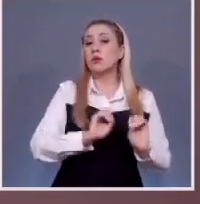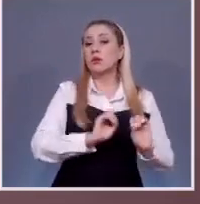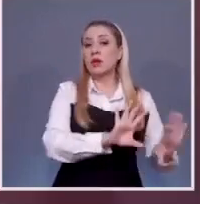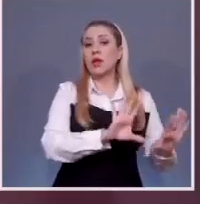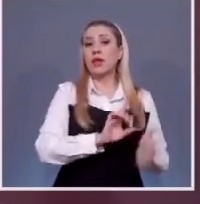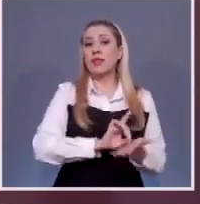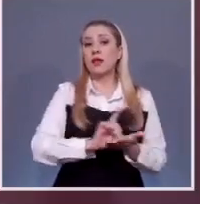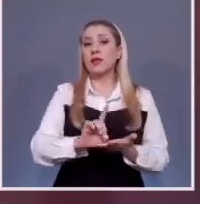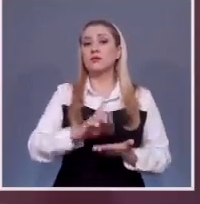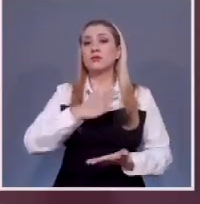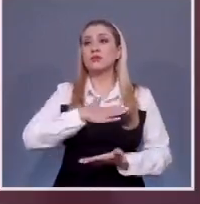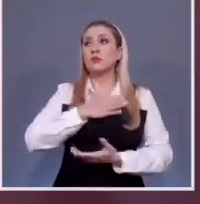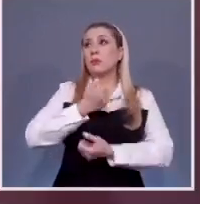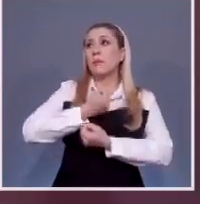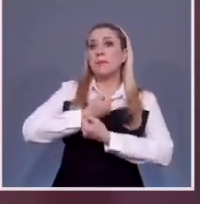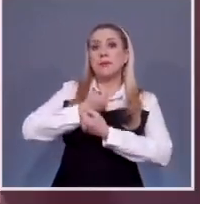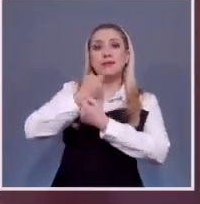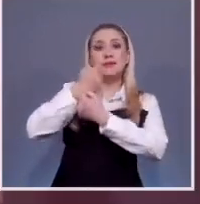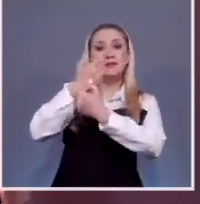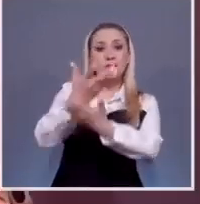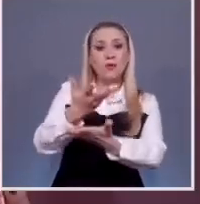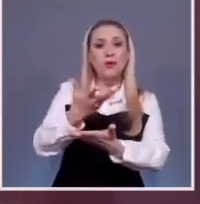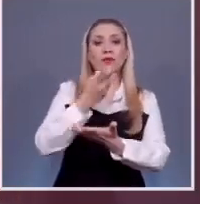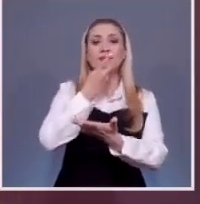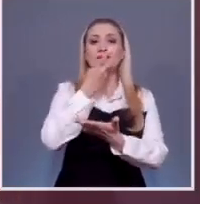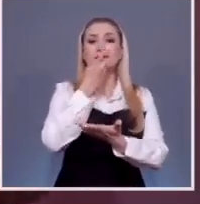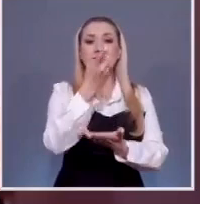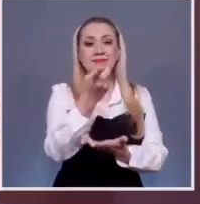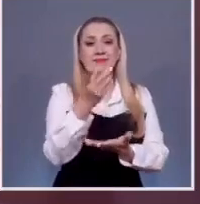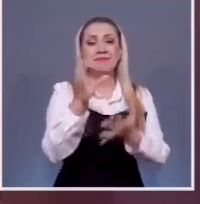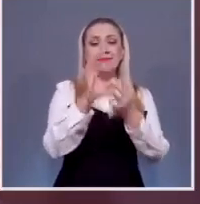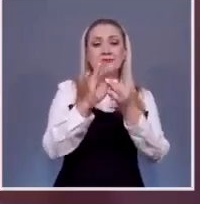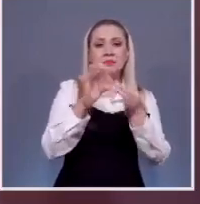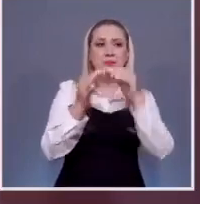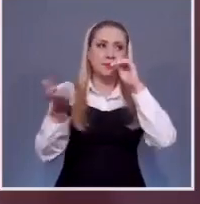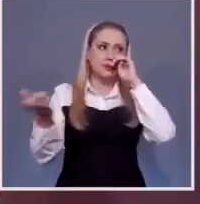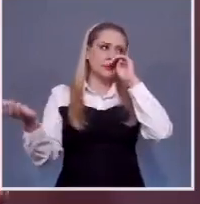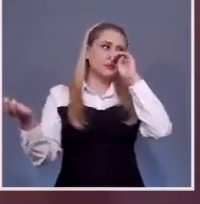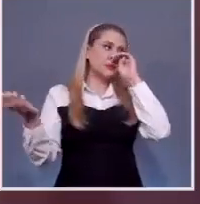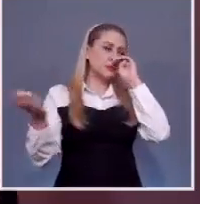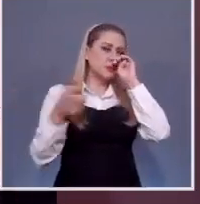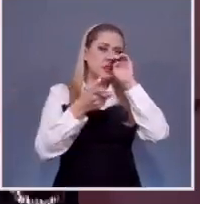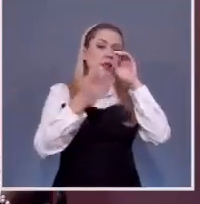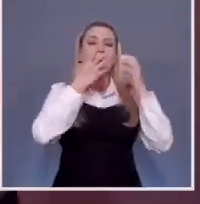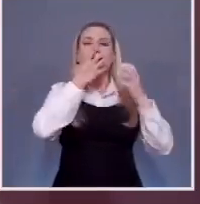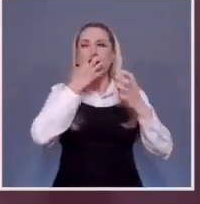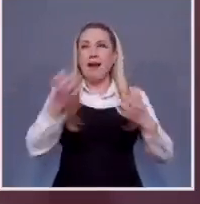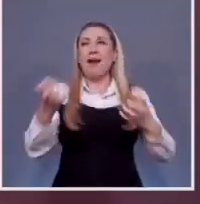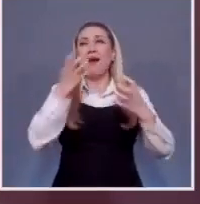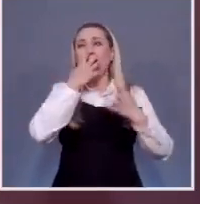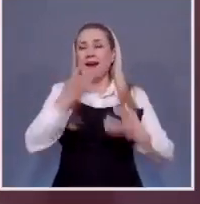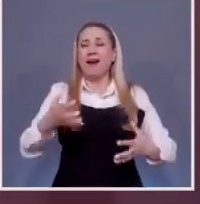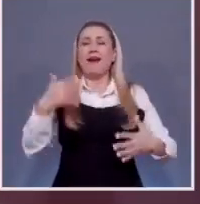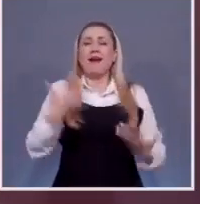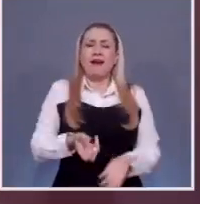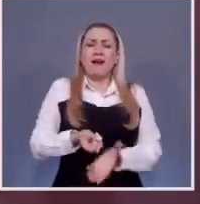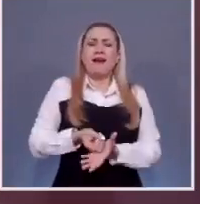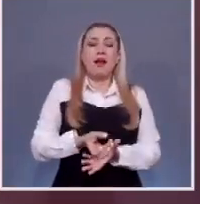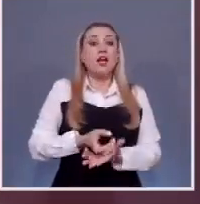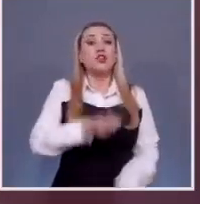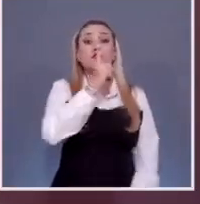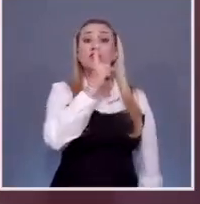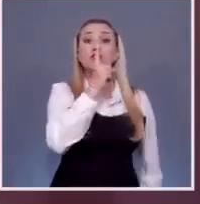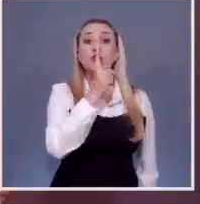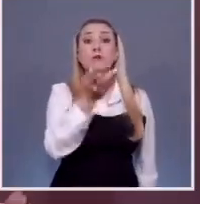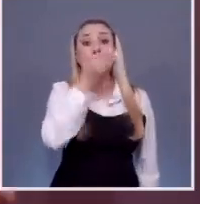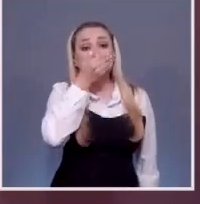¿no? Una forma de violencia obstétrica es que cuando tú estás en el trabajo de parto y estás gritando, te regañen porque no debes estar gritando, o sea, ¿cómo no te